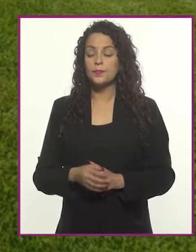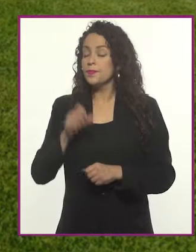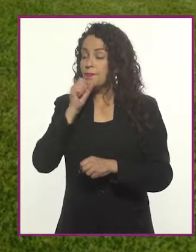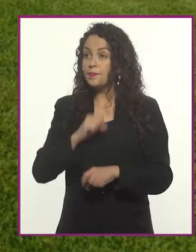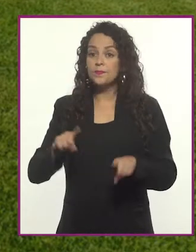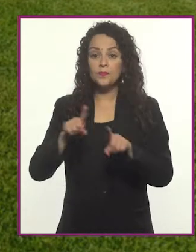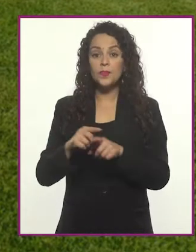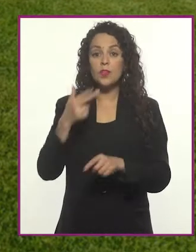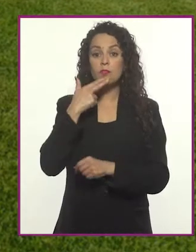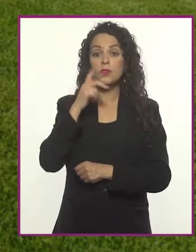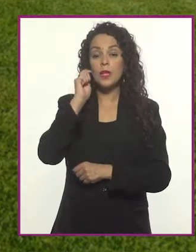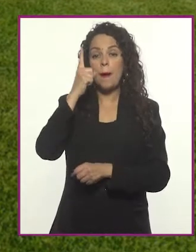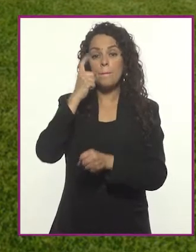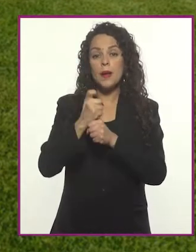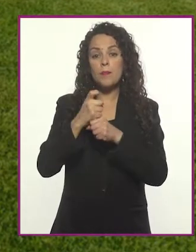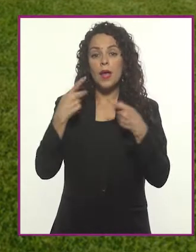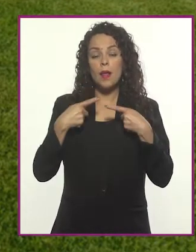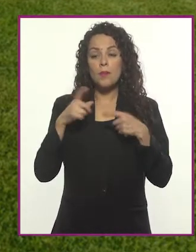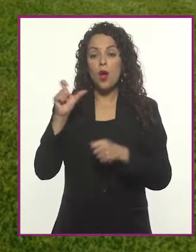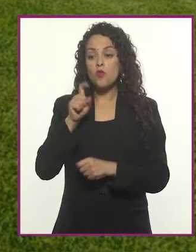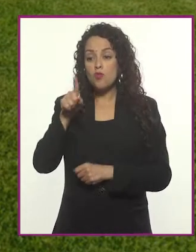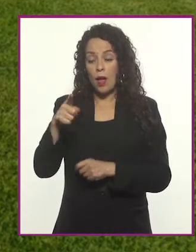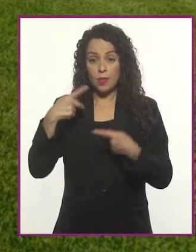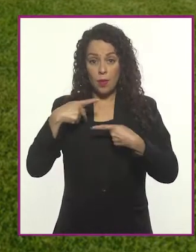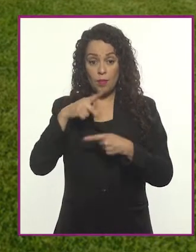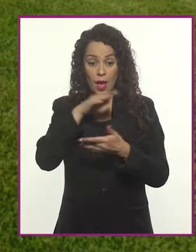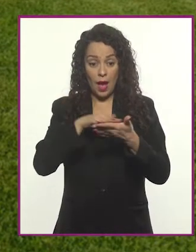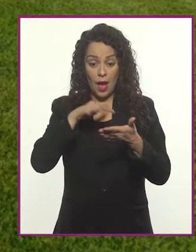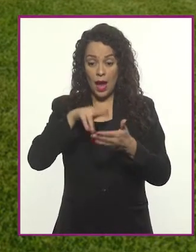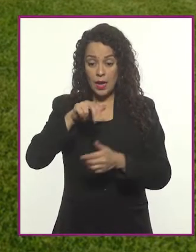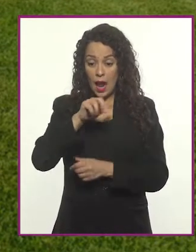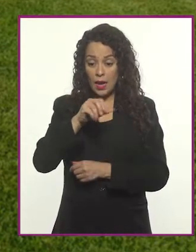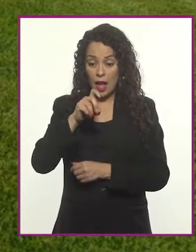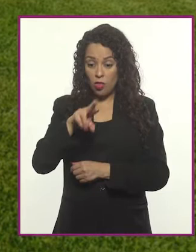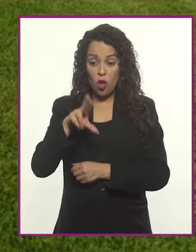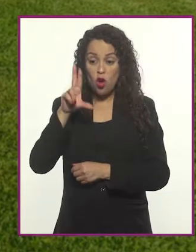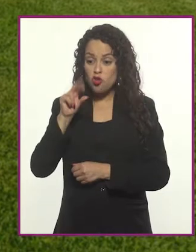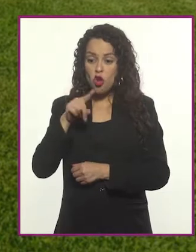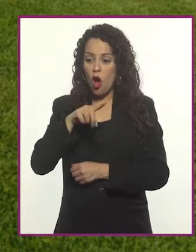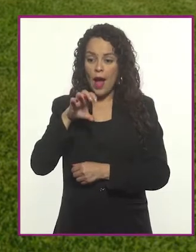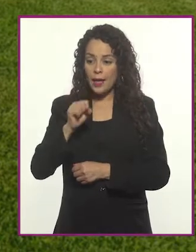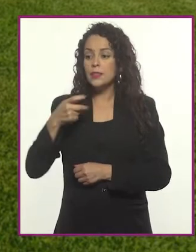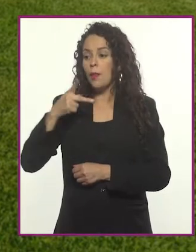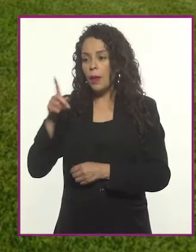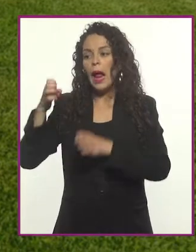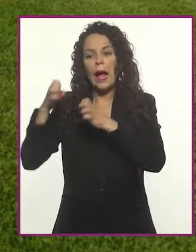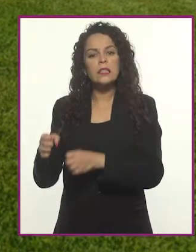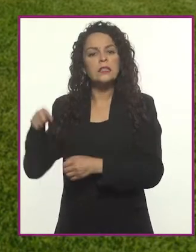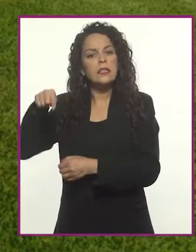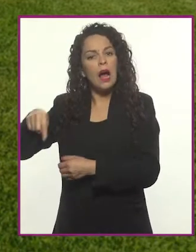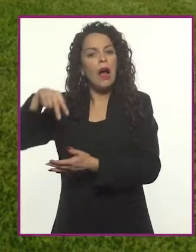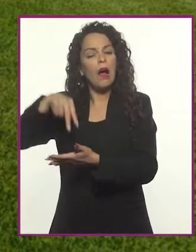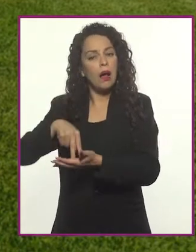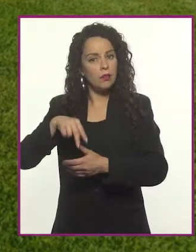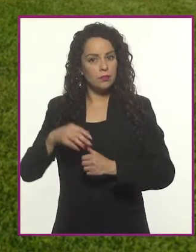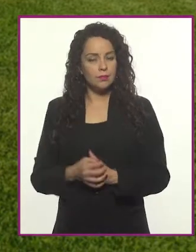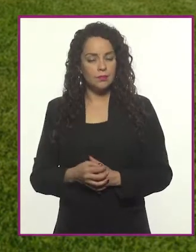También se utiliza la primera persona cuando el narrador no es el protagonista de la acción, pero estuvo presente.